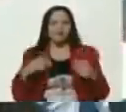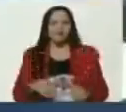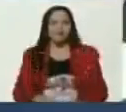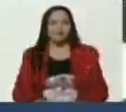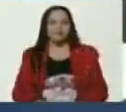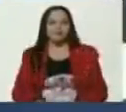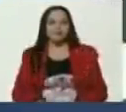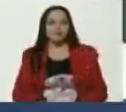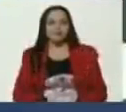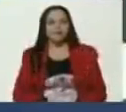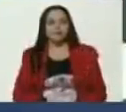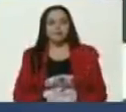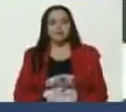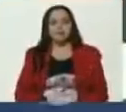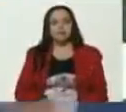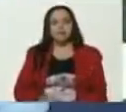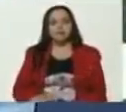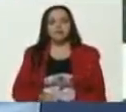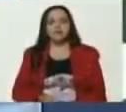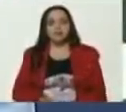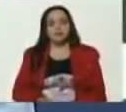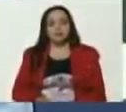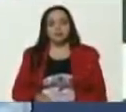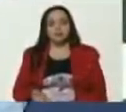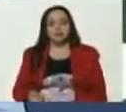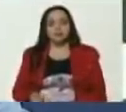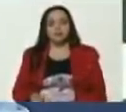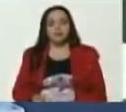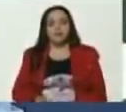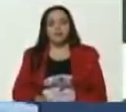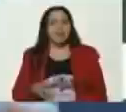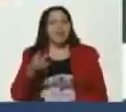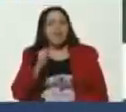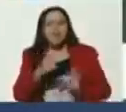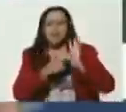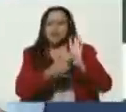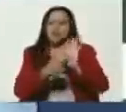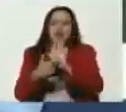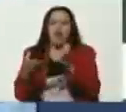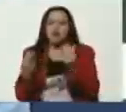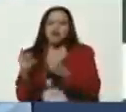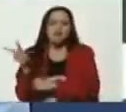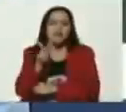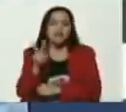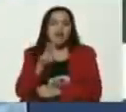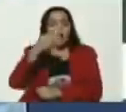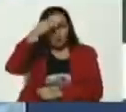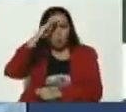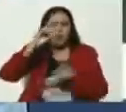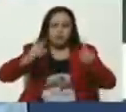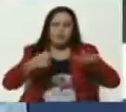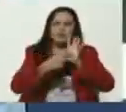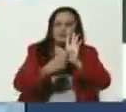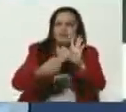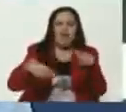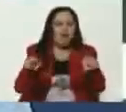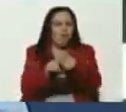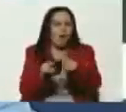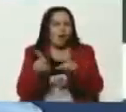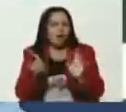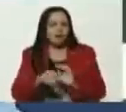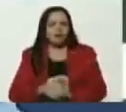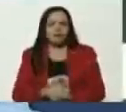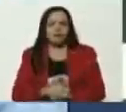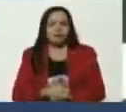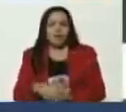Y se lo hemos demostrado en muchas oportunidades aquí en Venezuela. Y Cuba lo ha demostrado allá. El